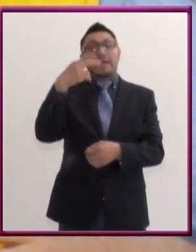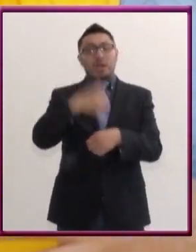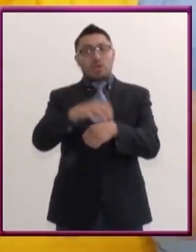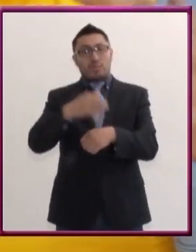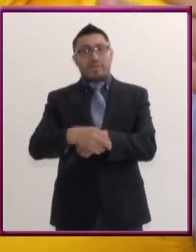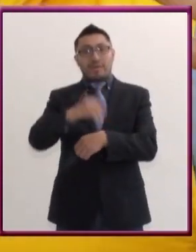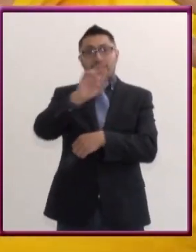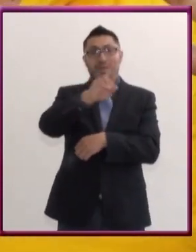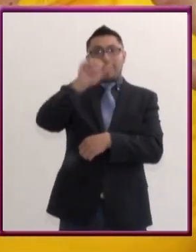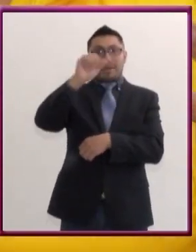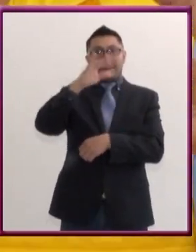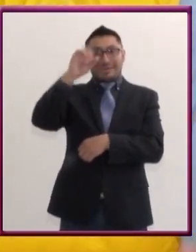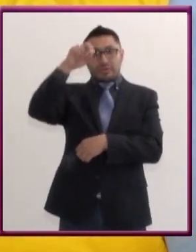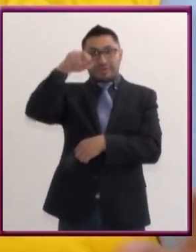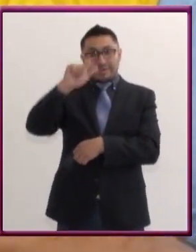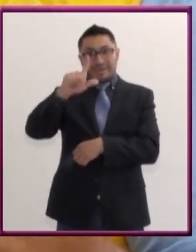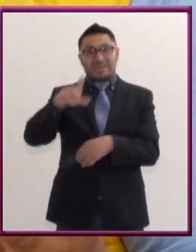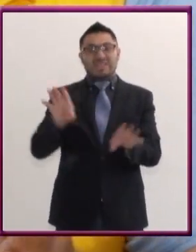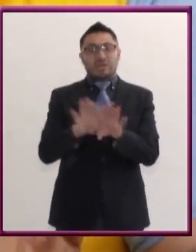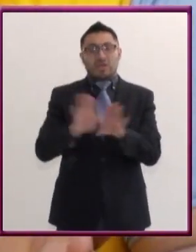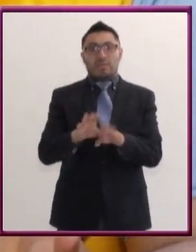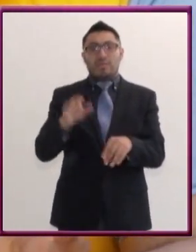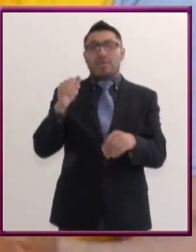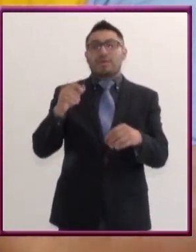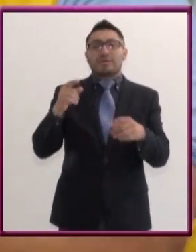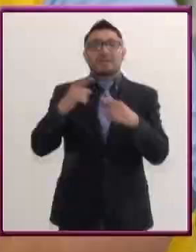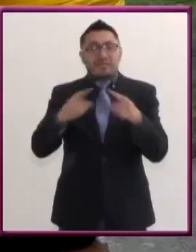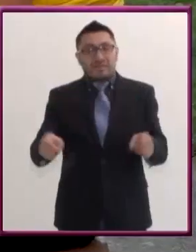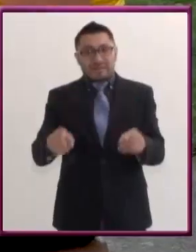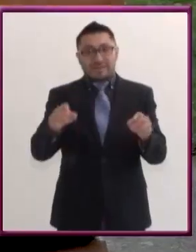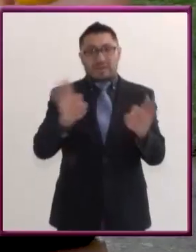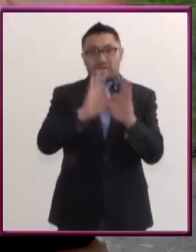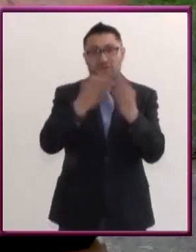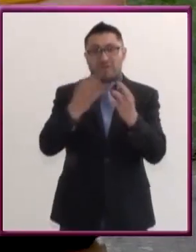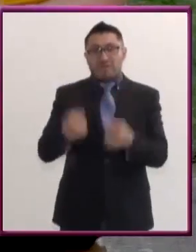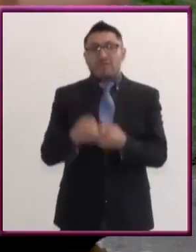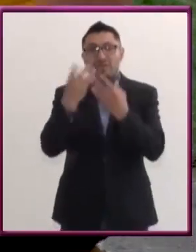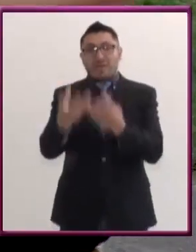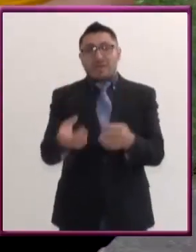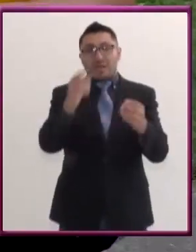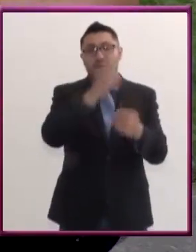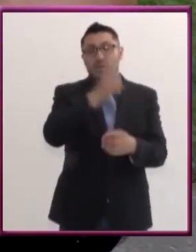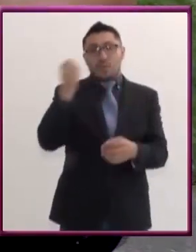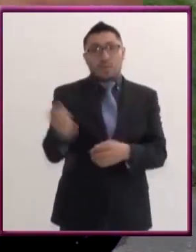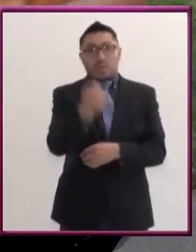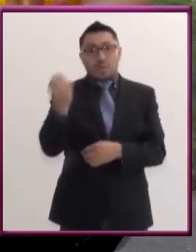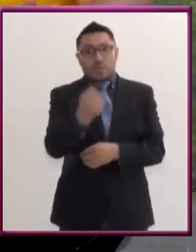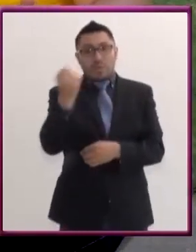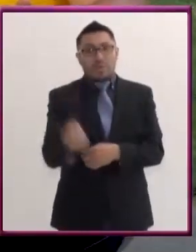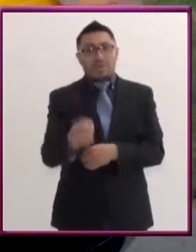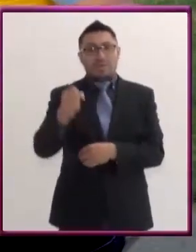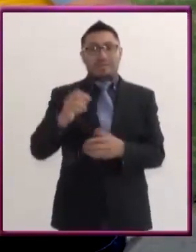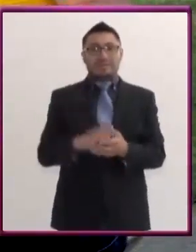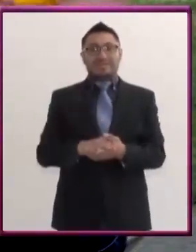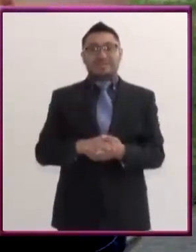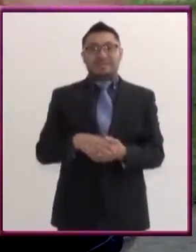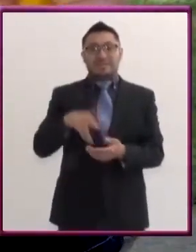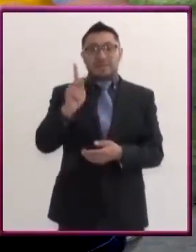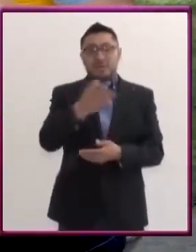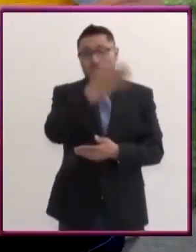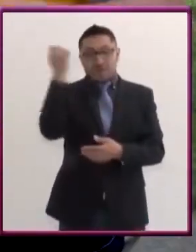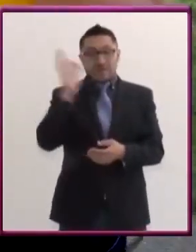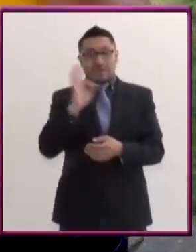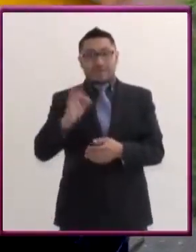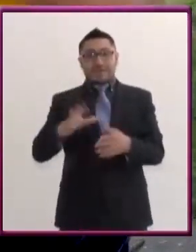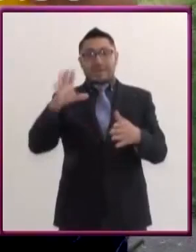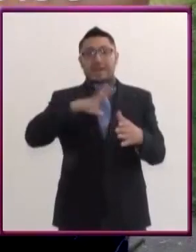irracional y es como el número áureo, la raíz de 2. O sea, su expresión decimal es infinita y no es periódica. Y no se